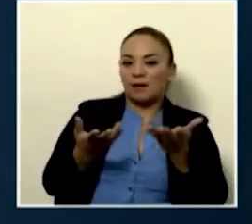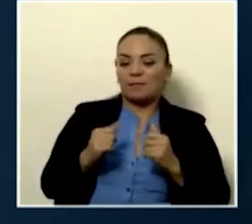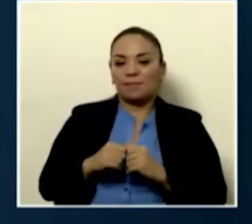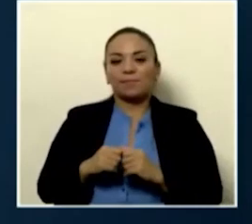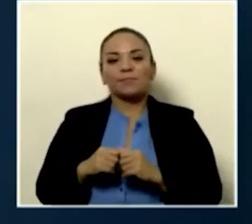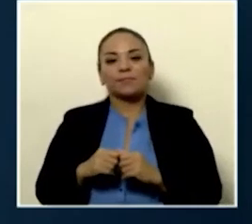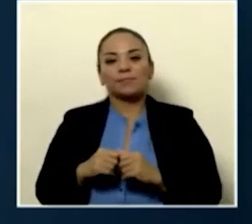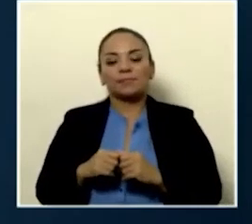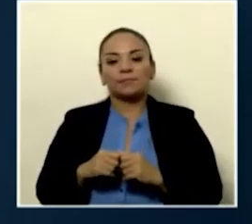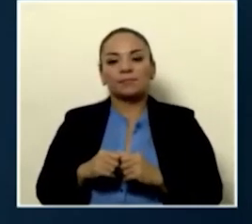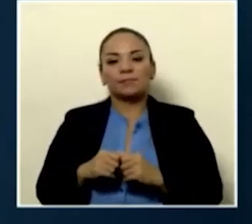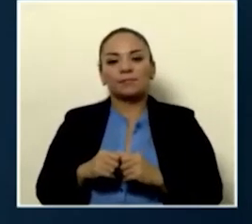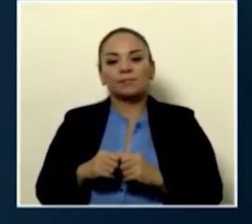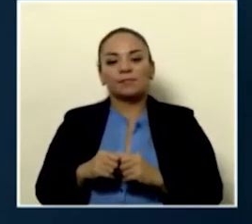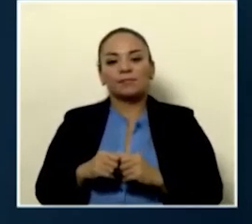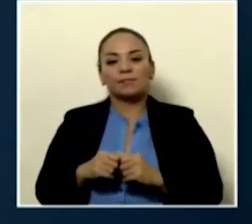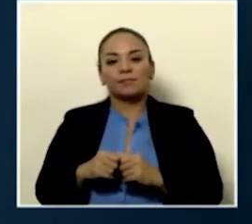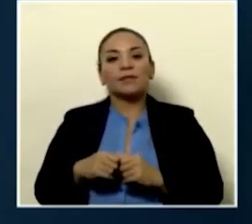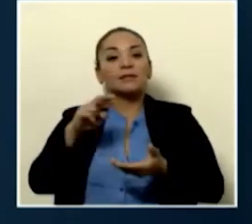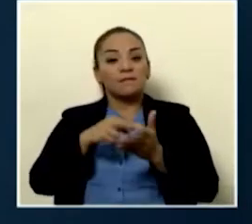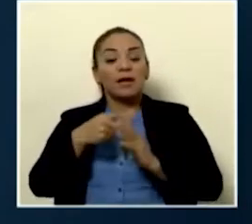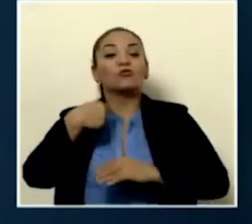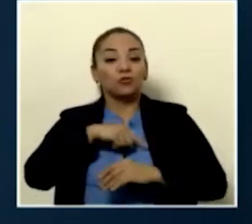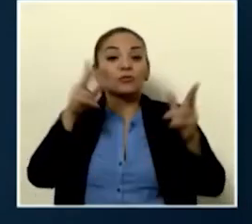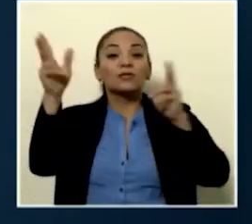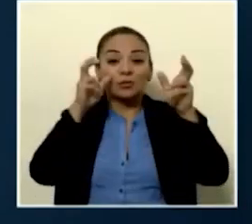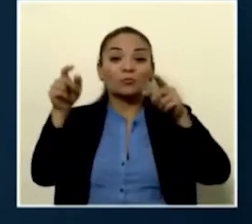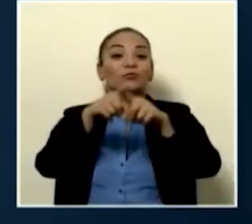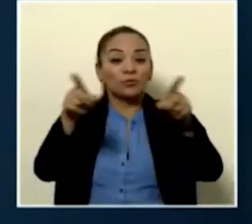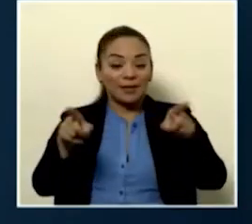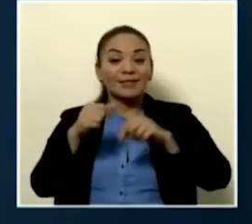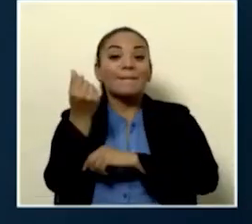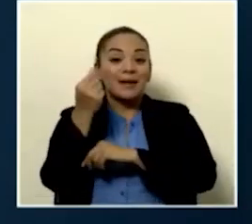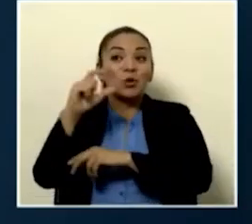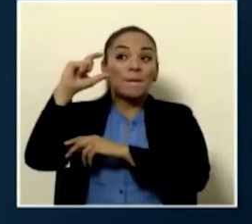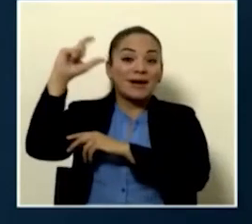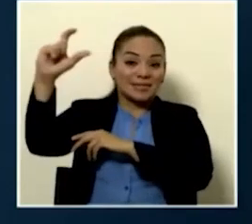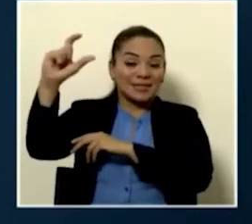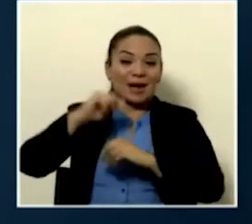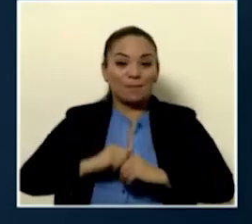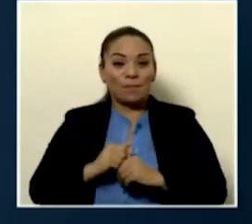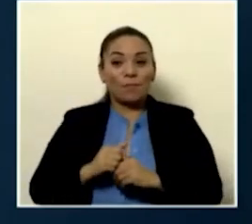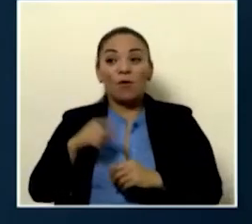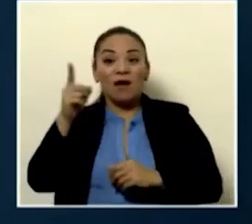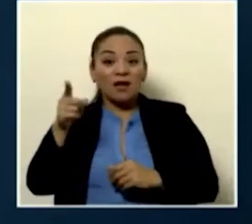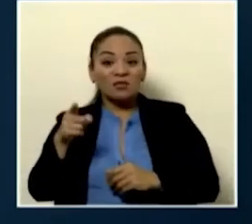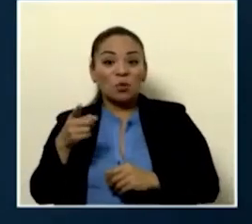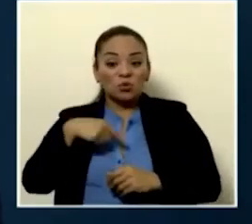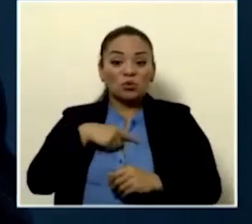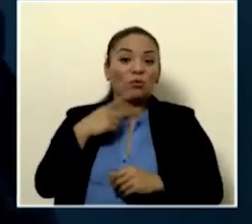esto significa los oímos. El precio del marchamo no es un